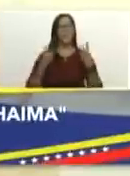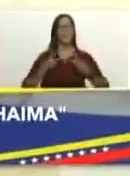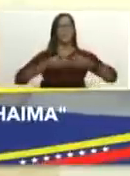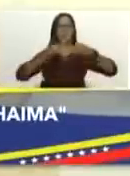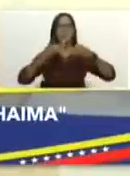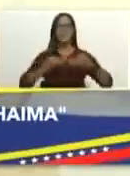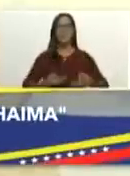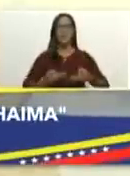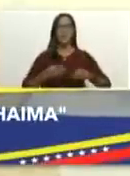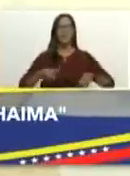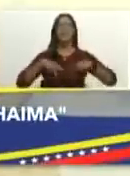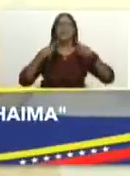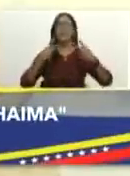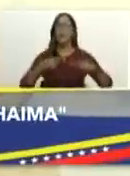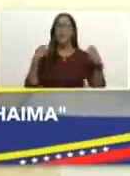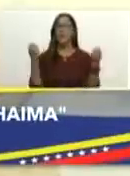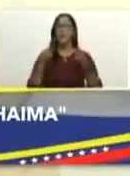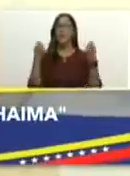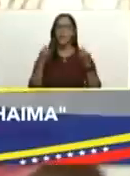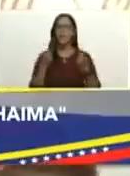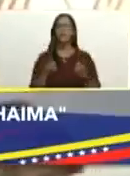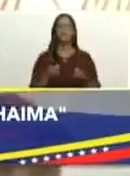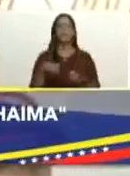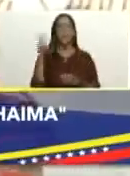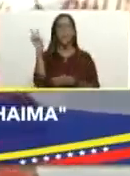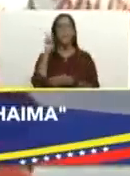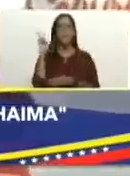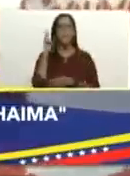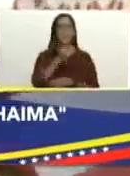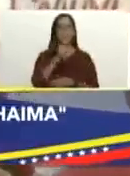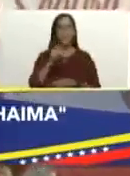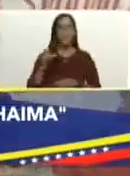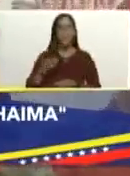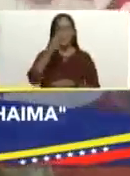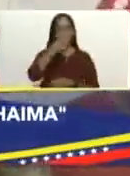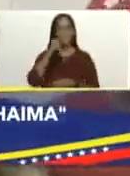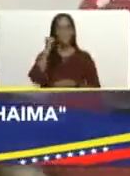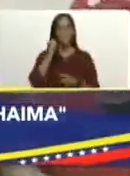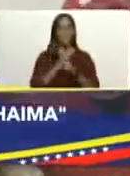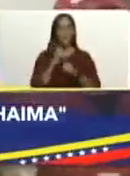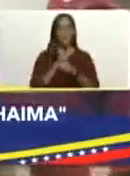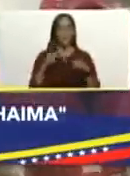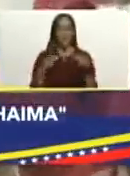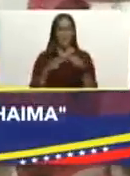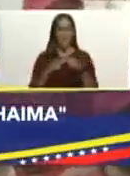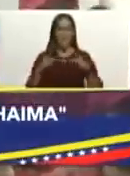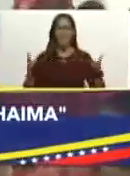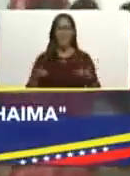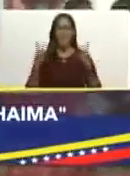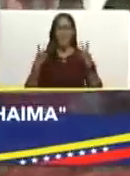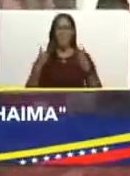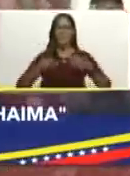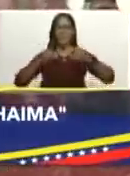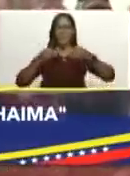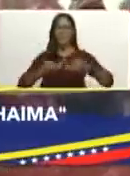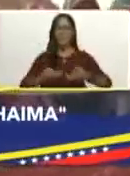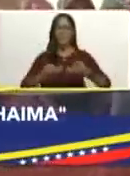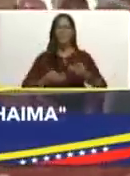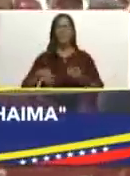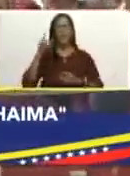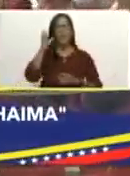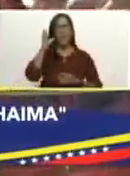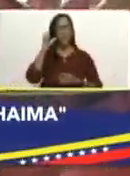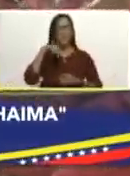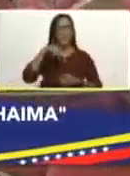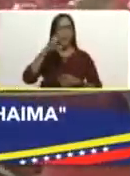nueva consigna de los venezolanos y las venezolanas. Trabajo en equipo, victoria segura. Vamos a escuchar a Pedro